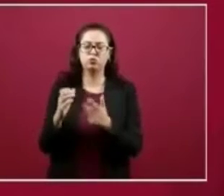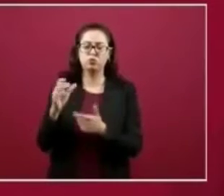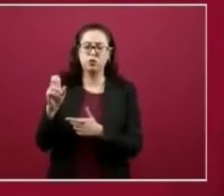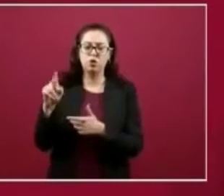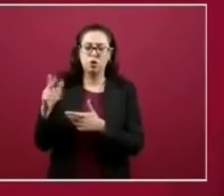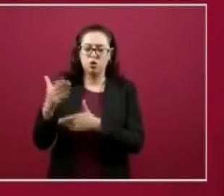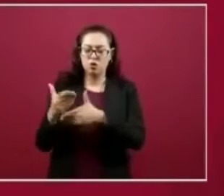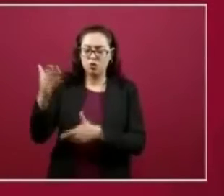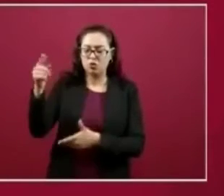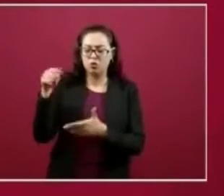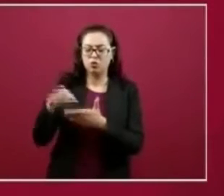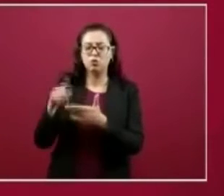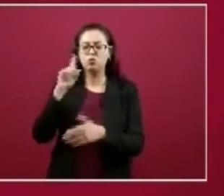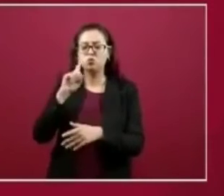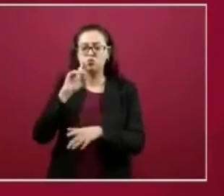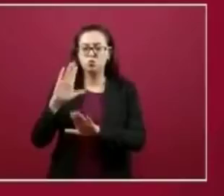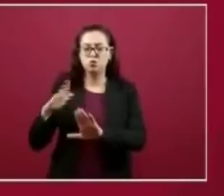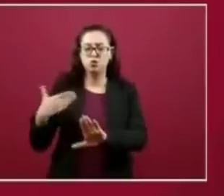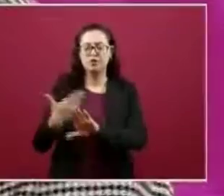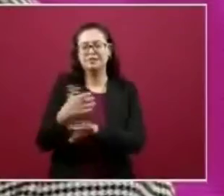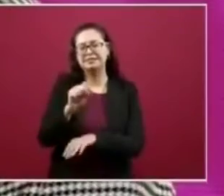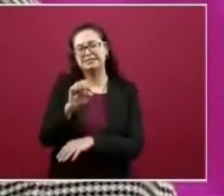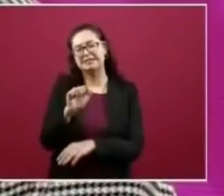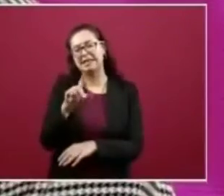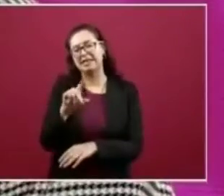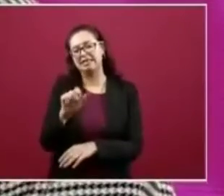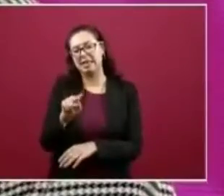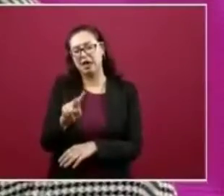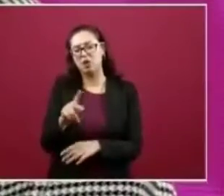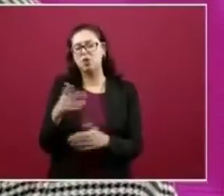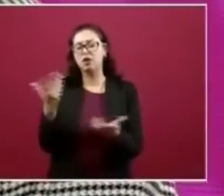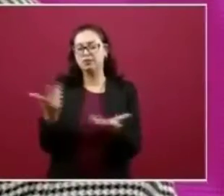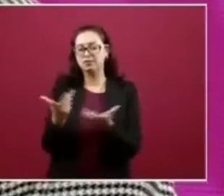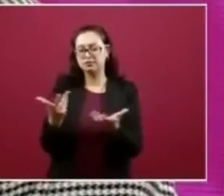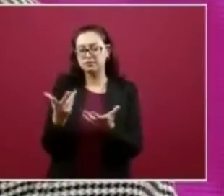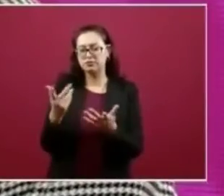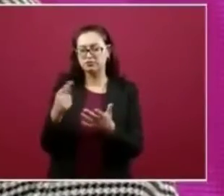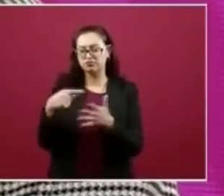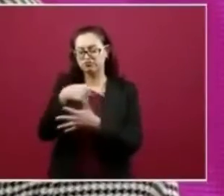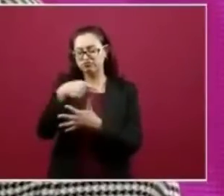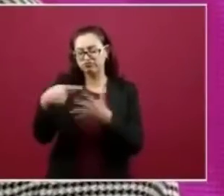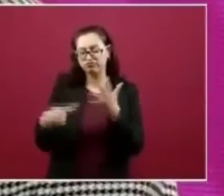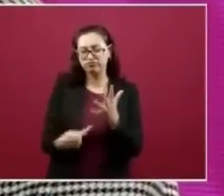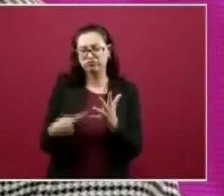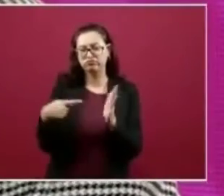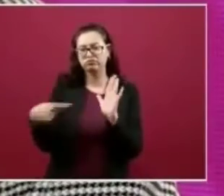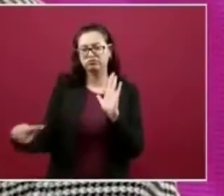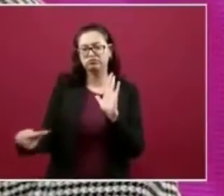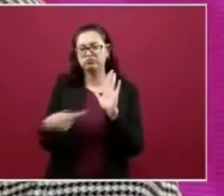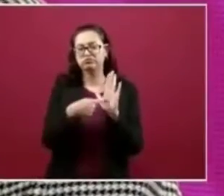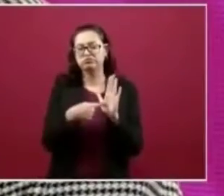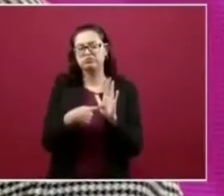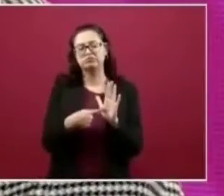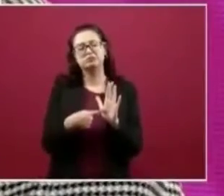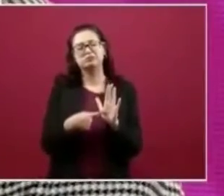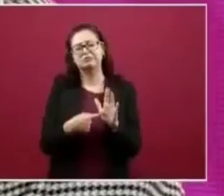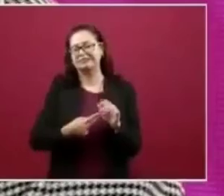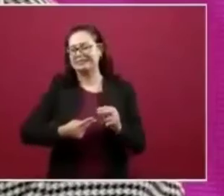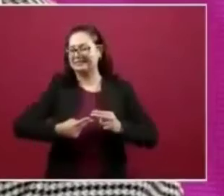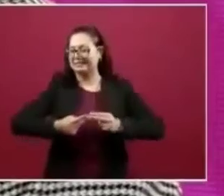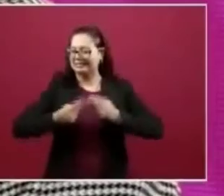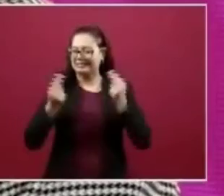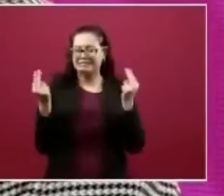de la Discriminación contra la Mujer, la CEDAW, realizó al señalar la necesidad de adoptar